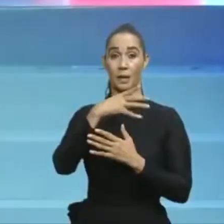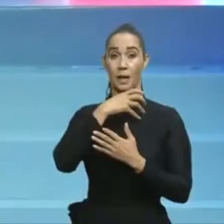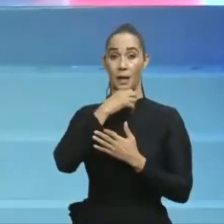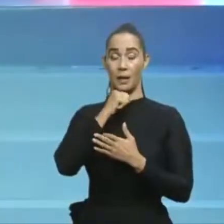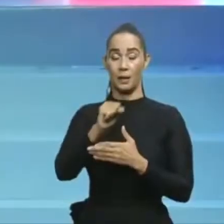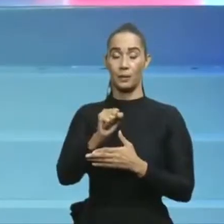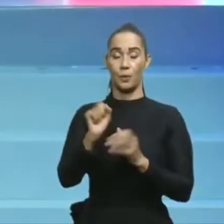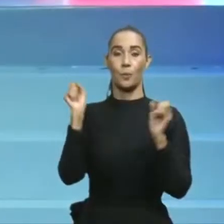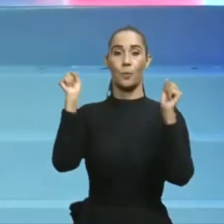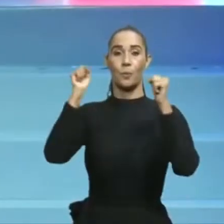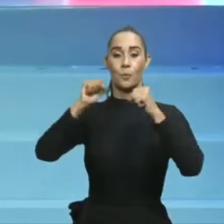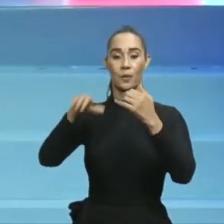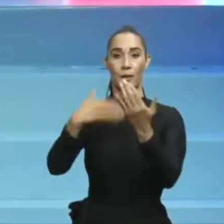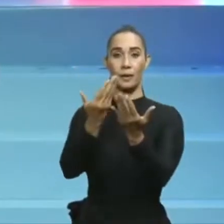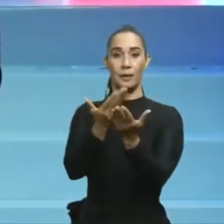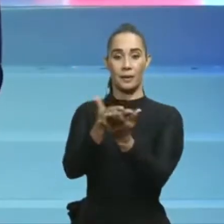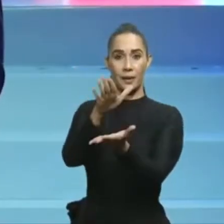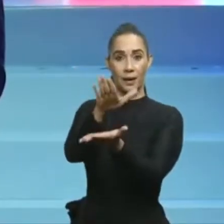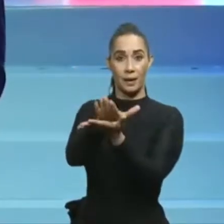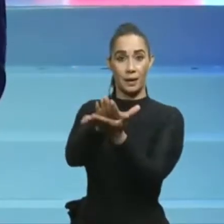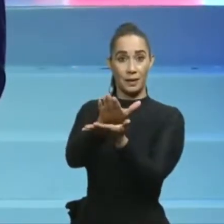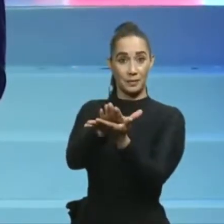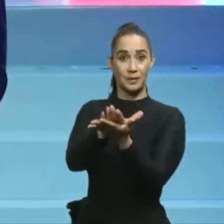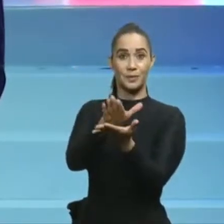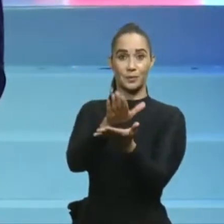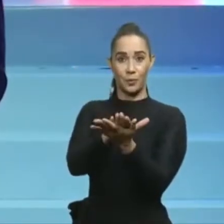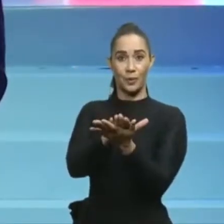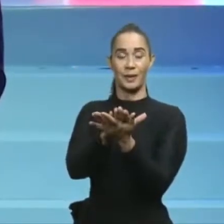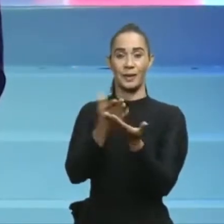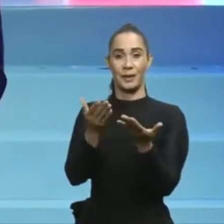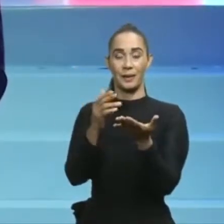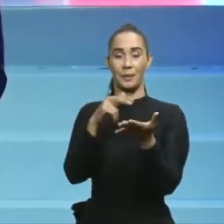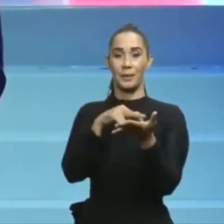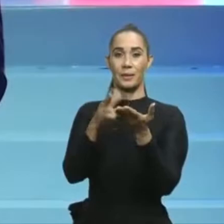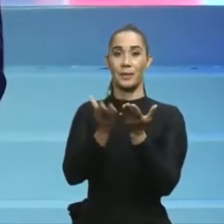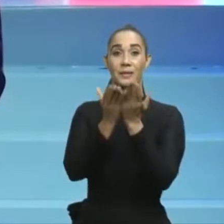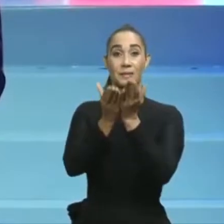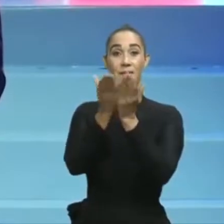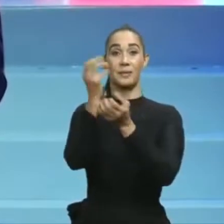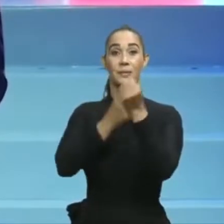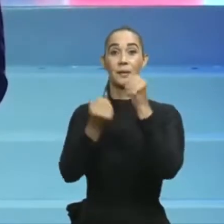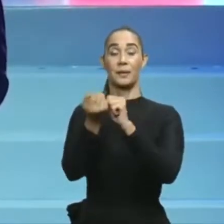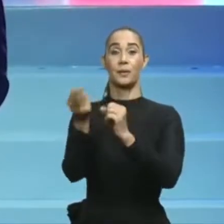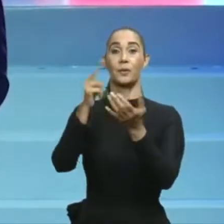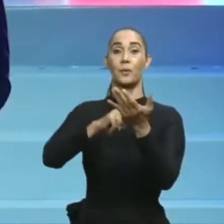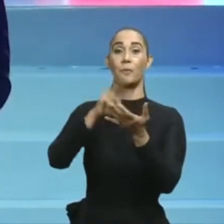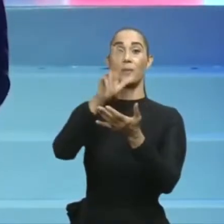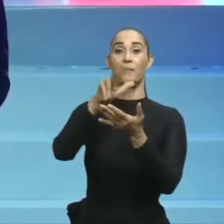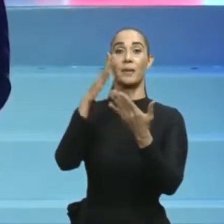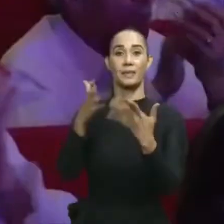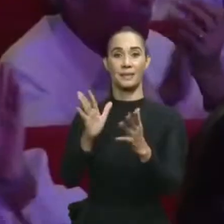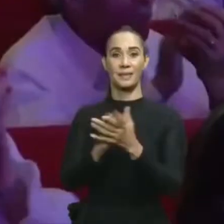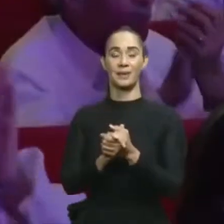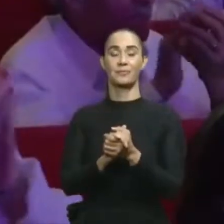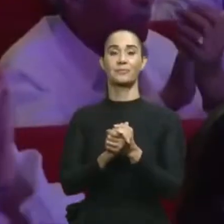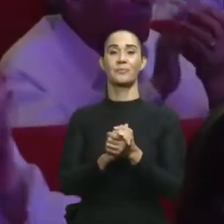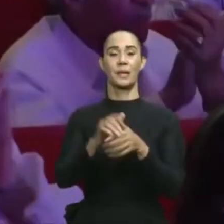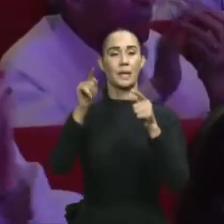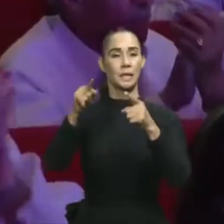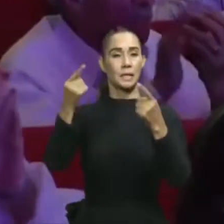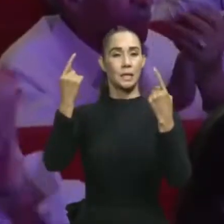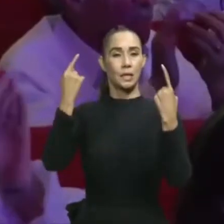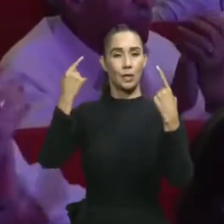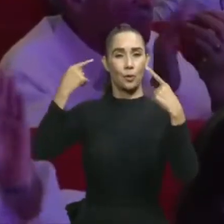pueda acudir ya a las escuelas básicas para el año escolar de septiembre del 2023 y esto sería un